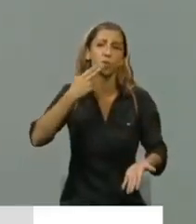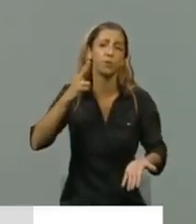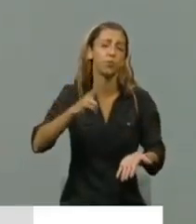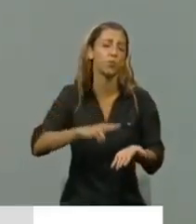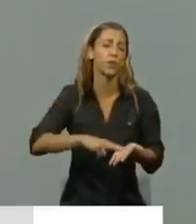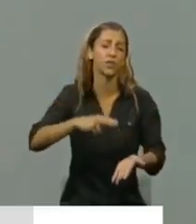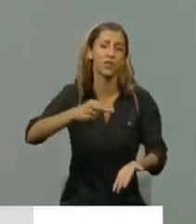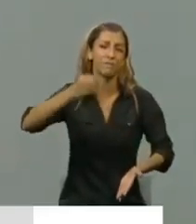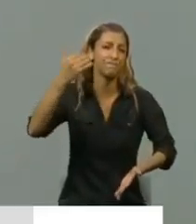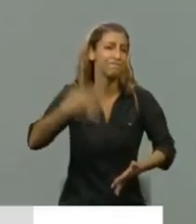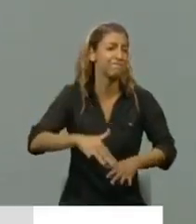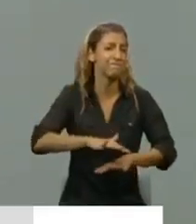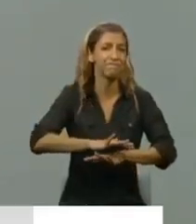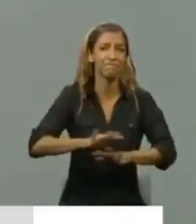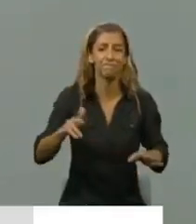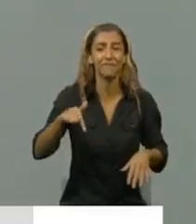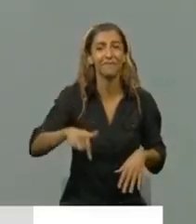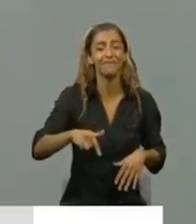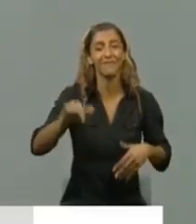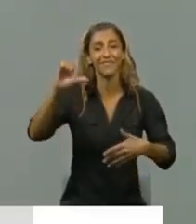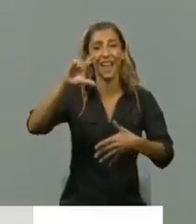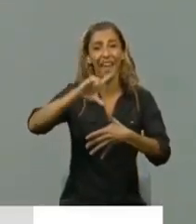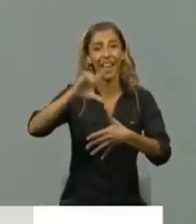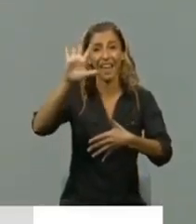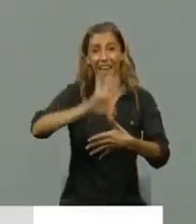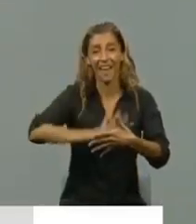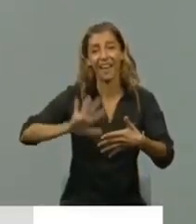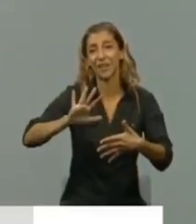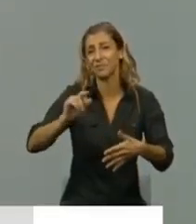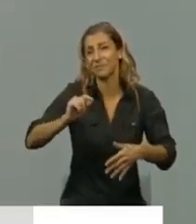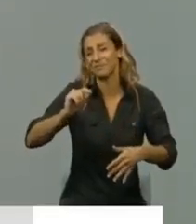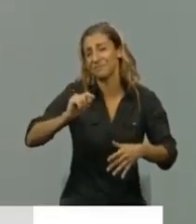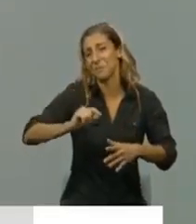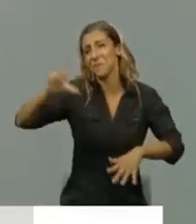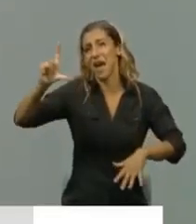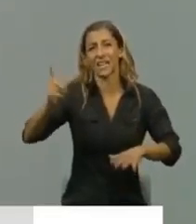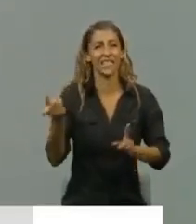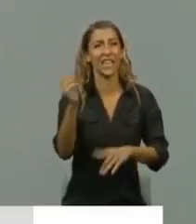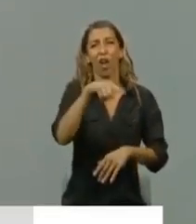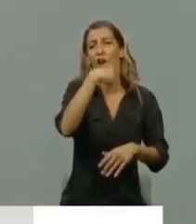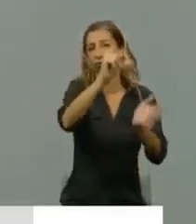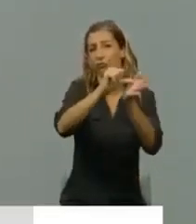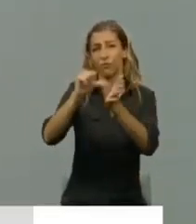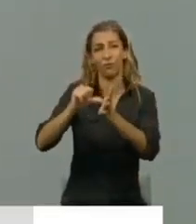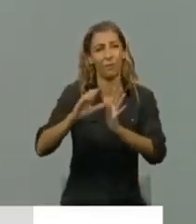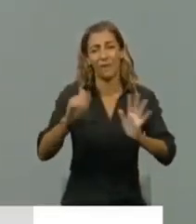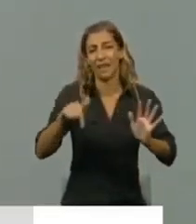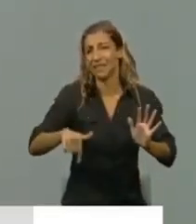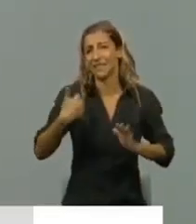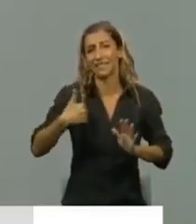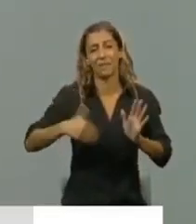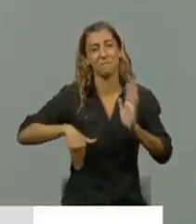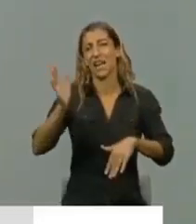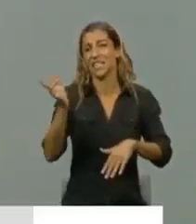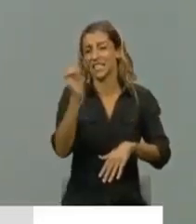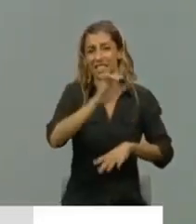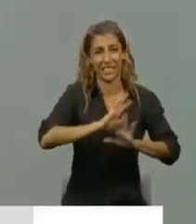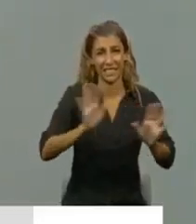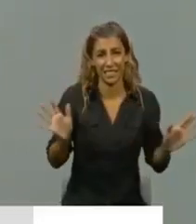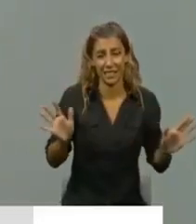Latina. Y este impuesto golpea en forma directa a los sectores más empobrecidos, ya que todo lo